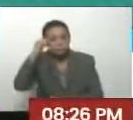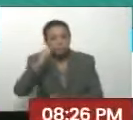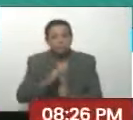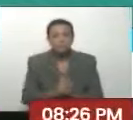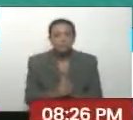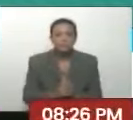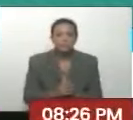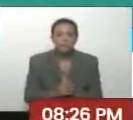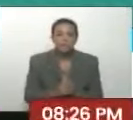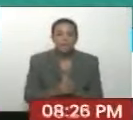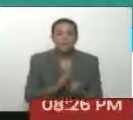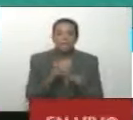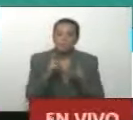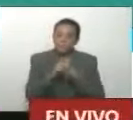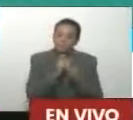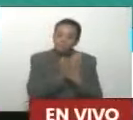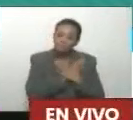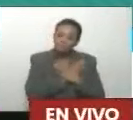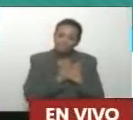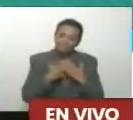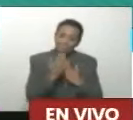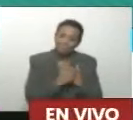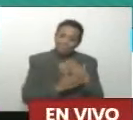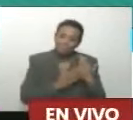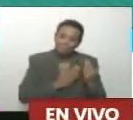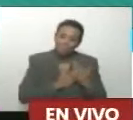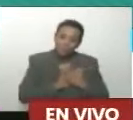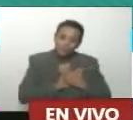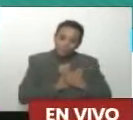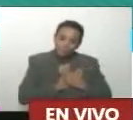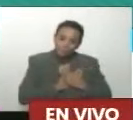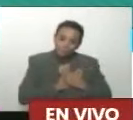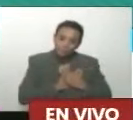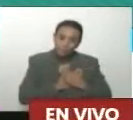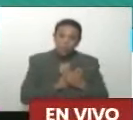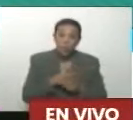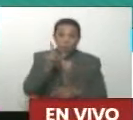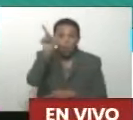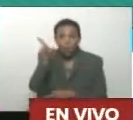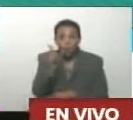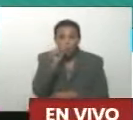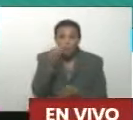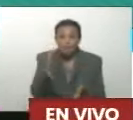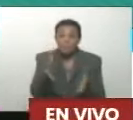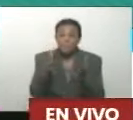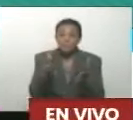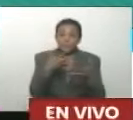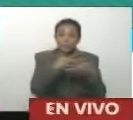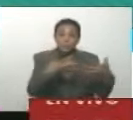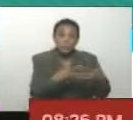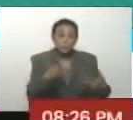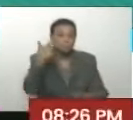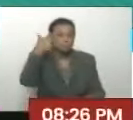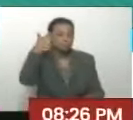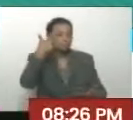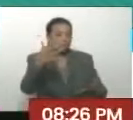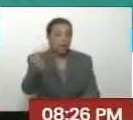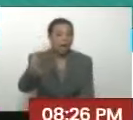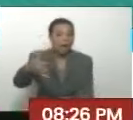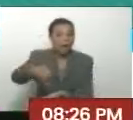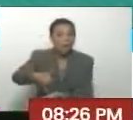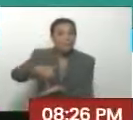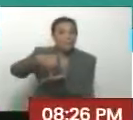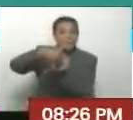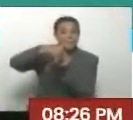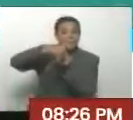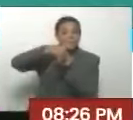Mis palabras de condolencia. Dussel fue ganador del premio Pensamiento Crítico. Y